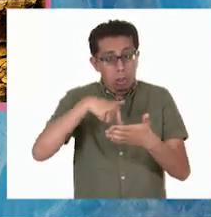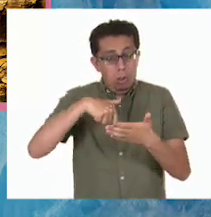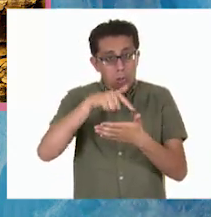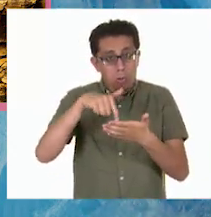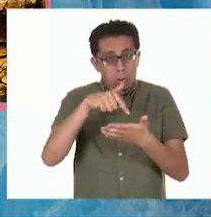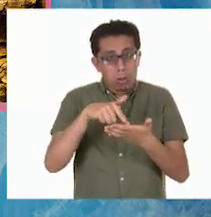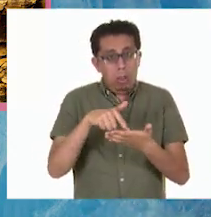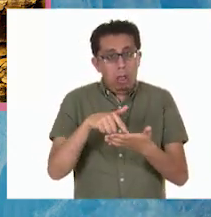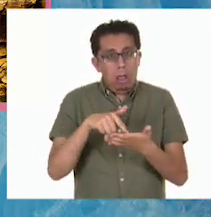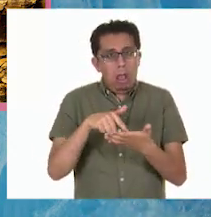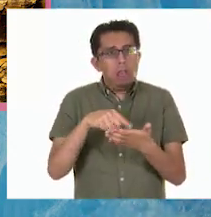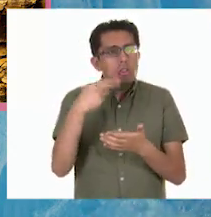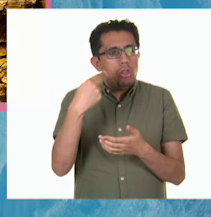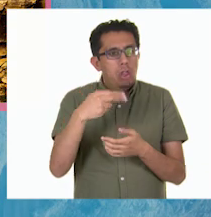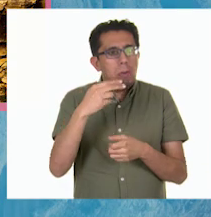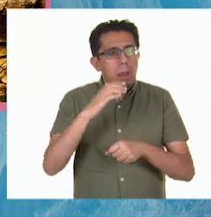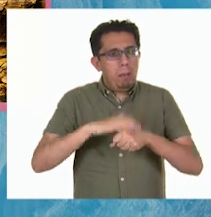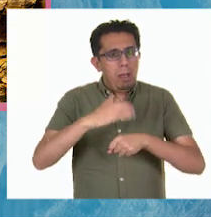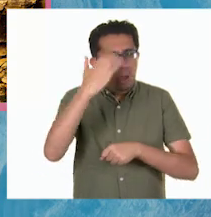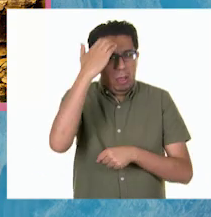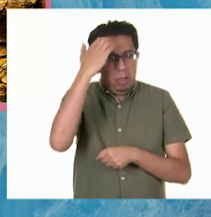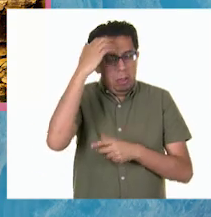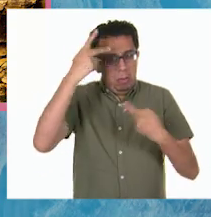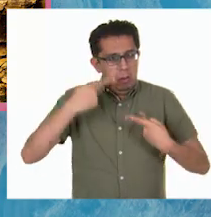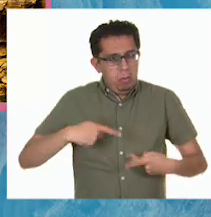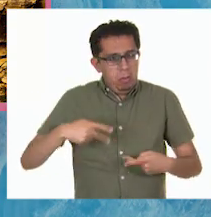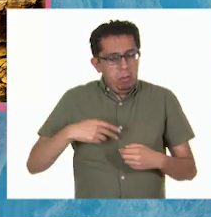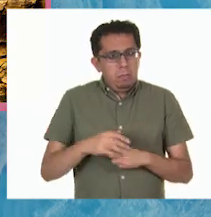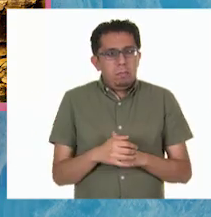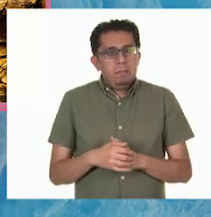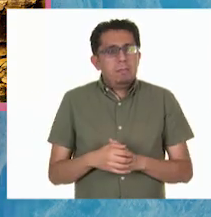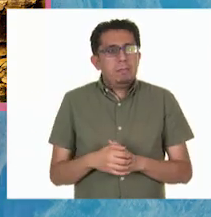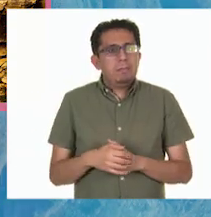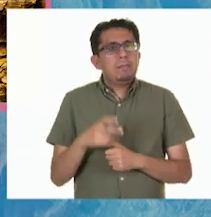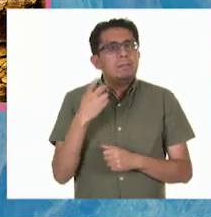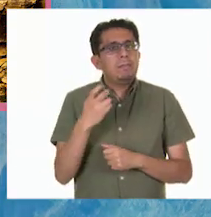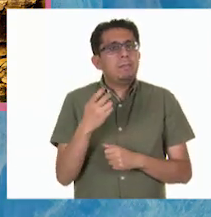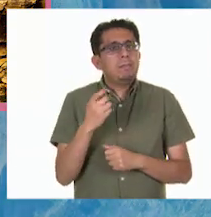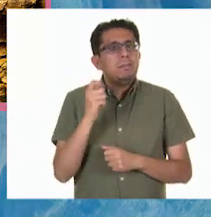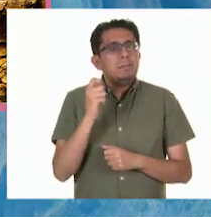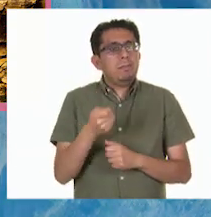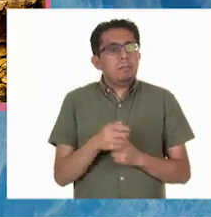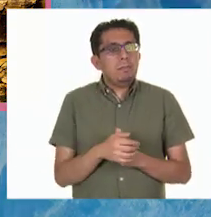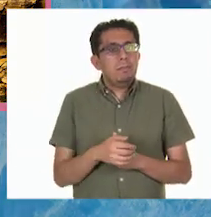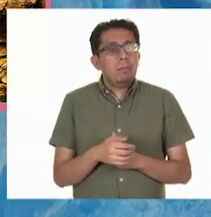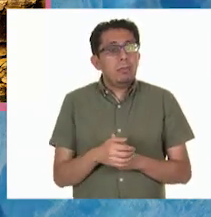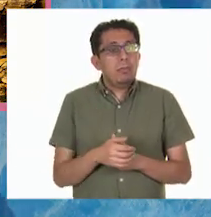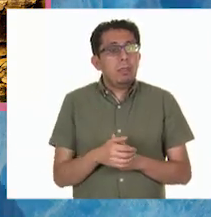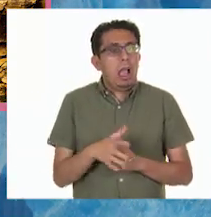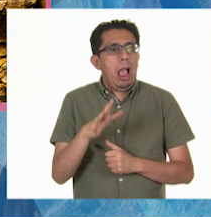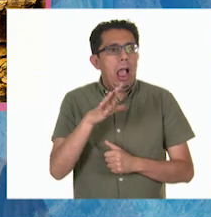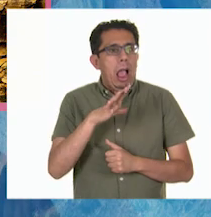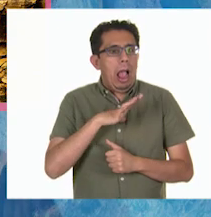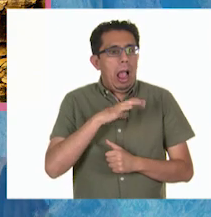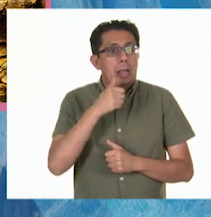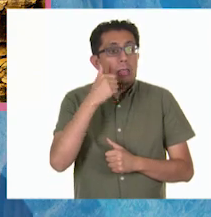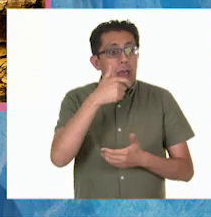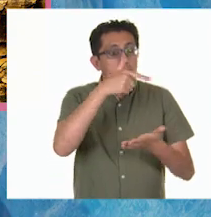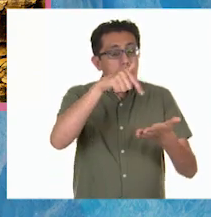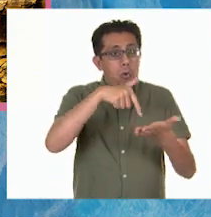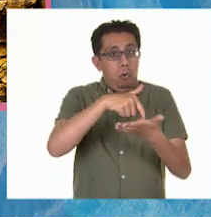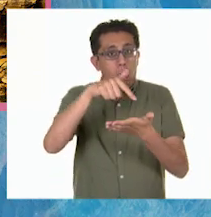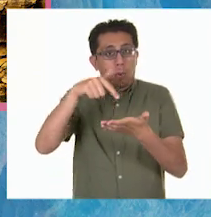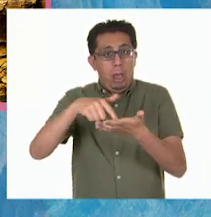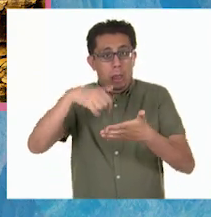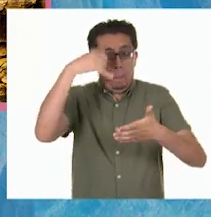nombre más conocido, este se refiere tan solo a una de las 6 gargantas que forma el sistema